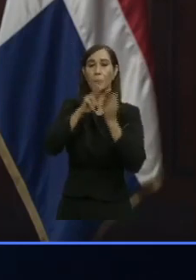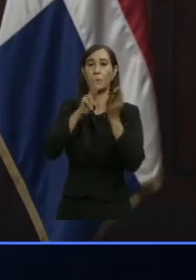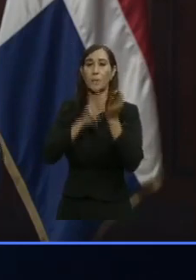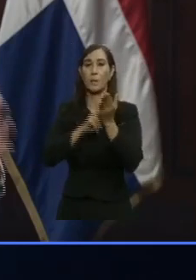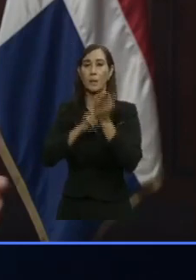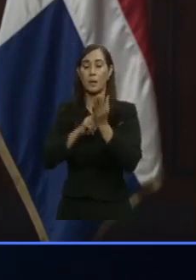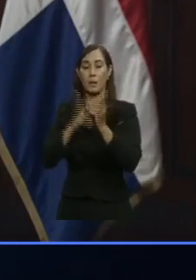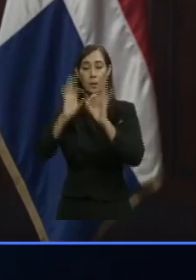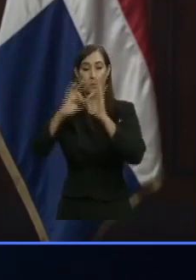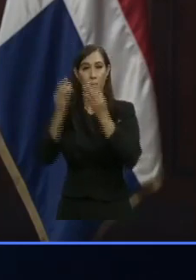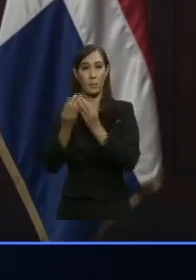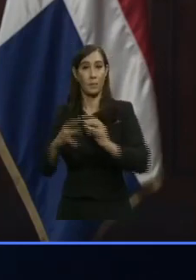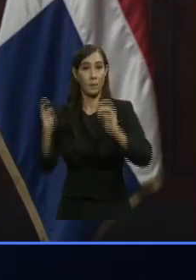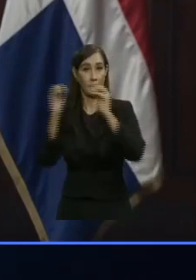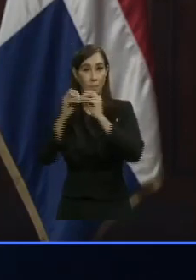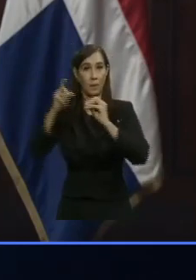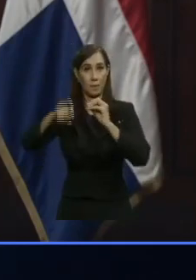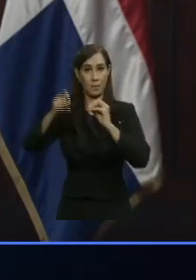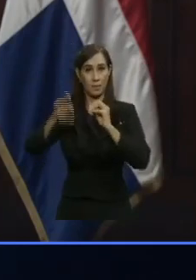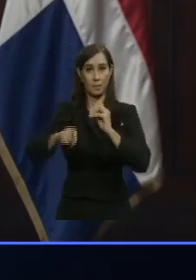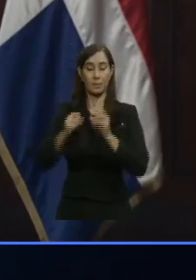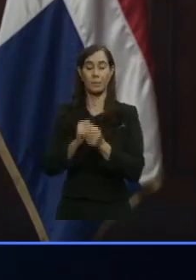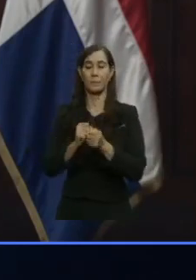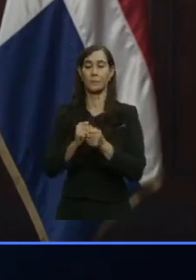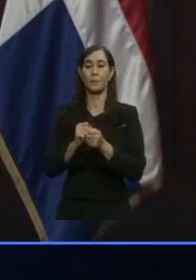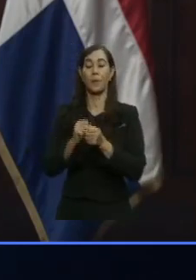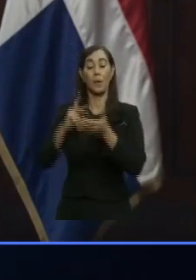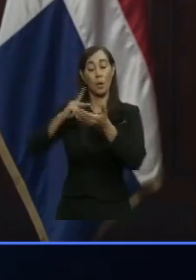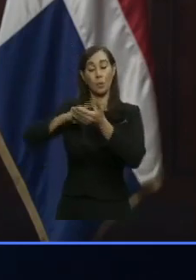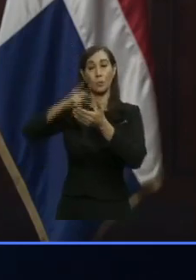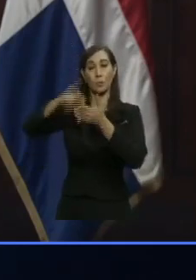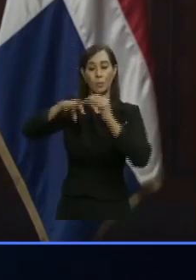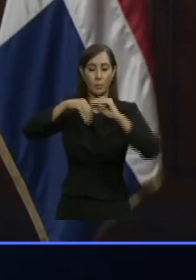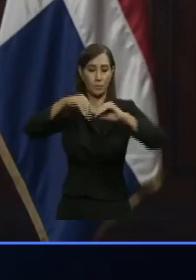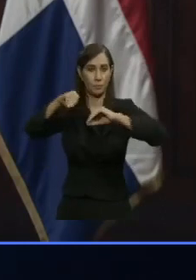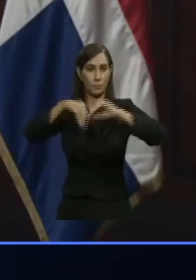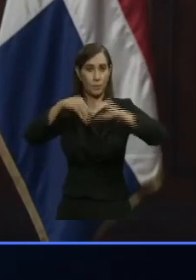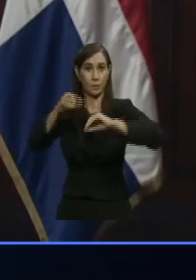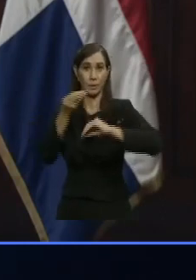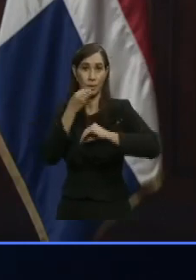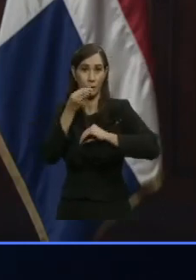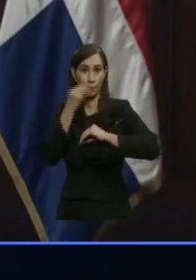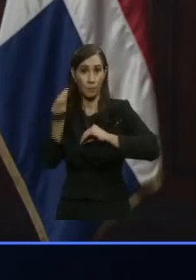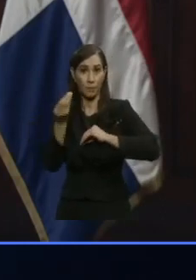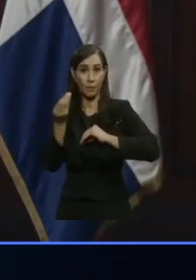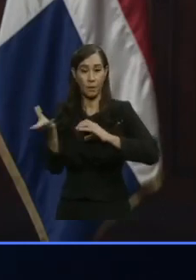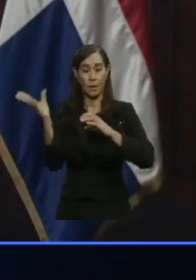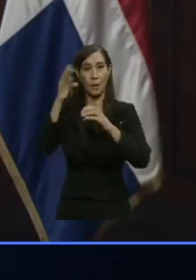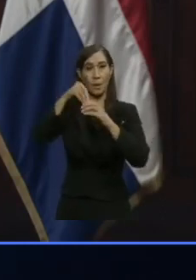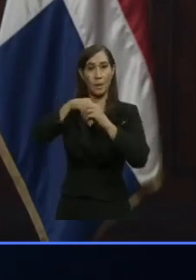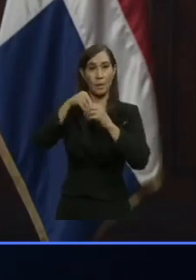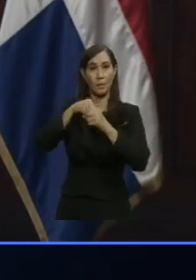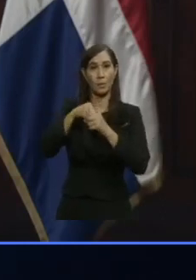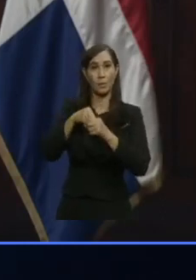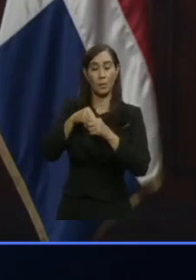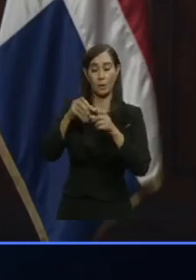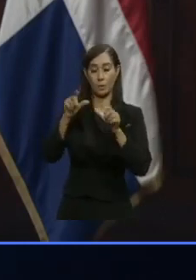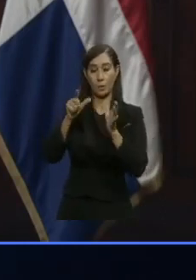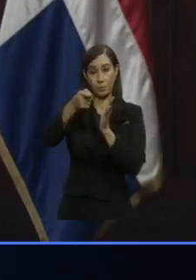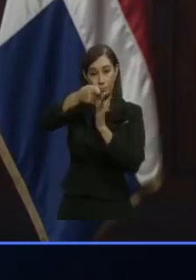el sector empresarial el sector transporte y también la economía de los hogares es un